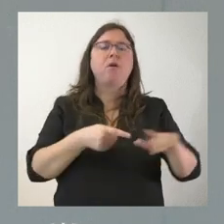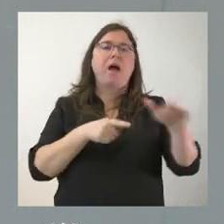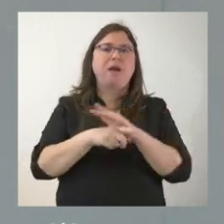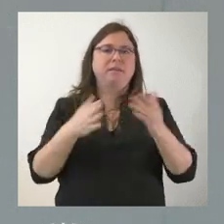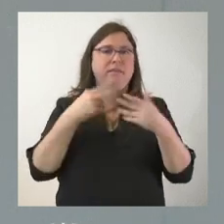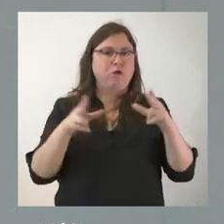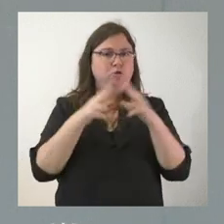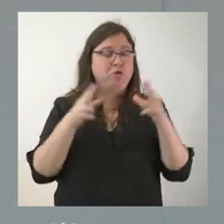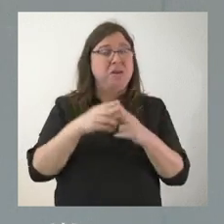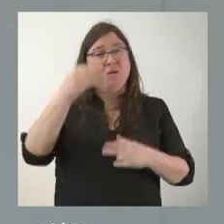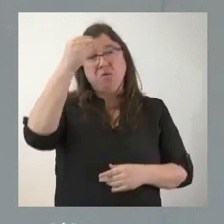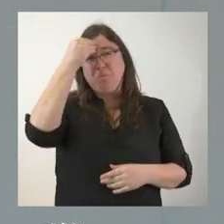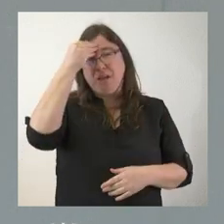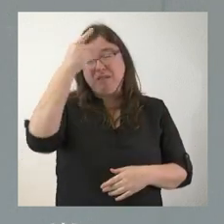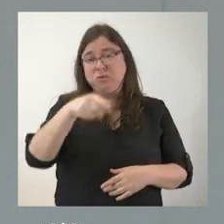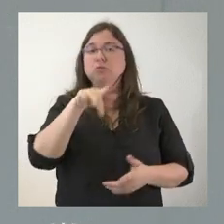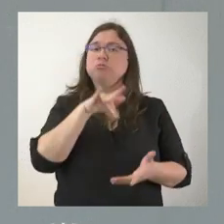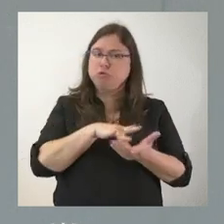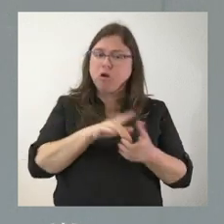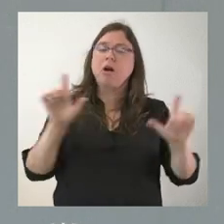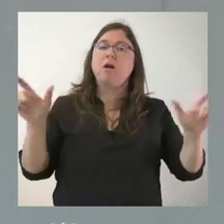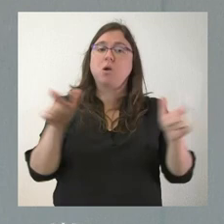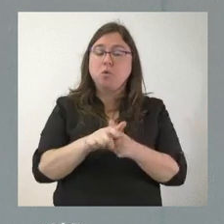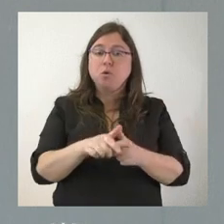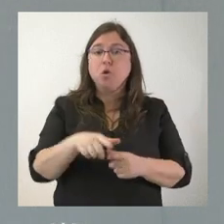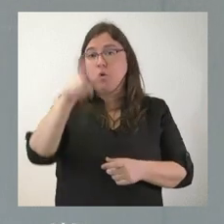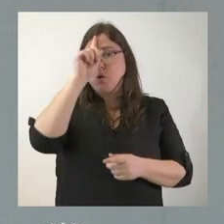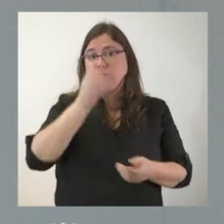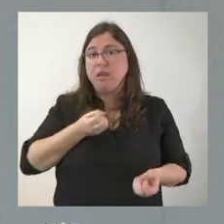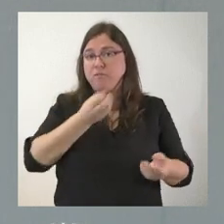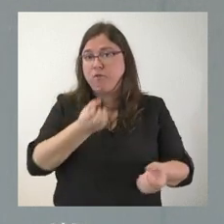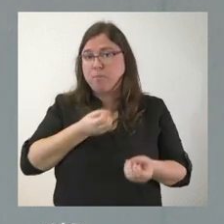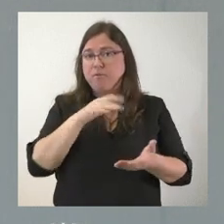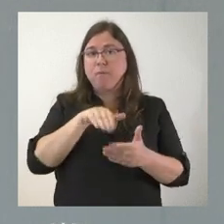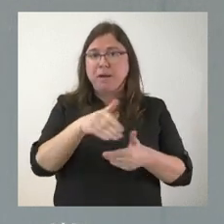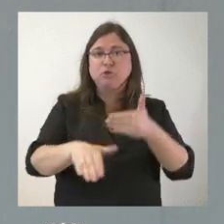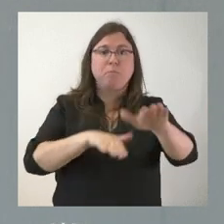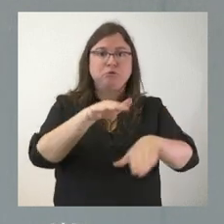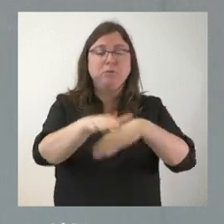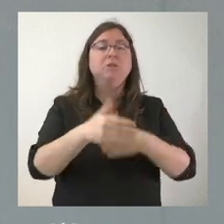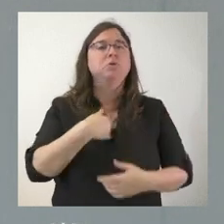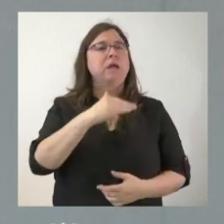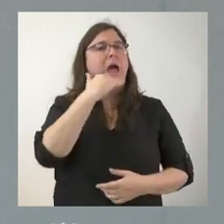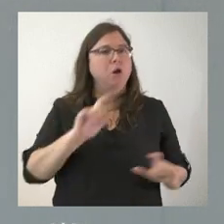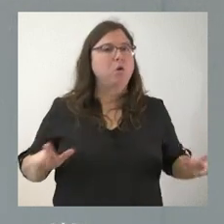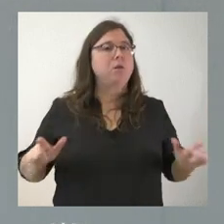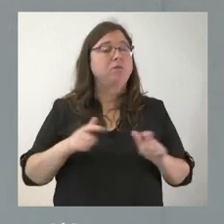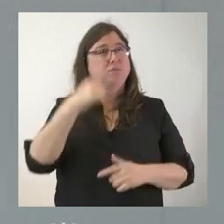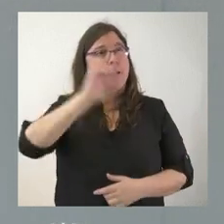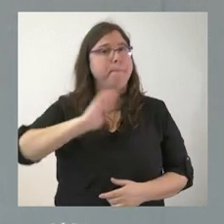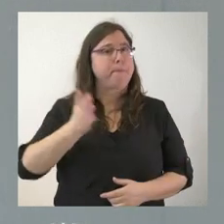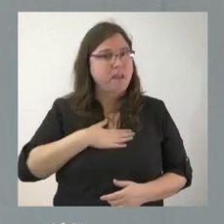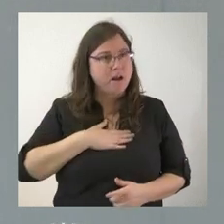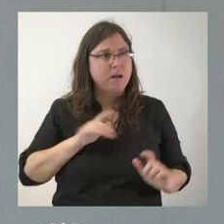en su agenda figura estas reuniones no sé si las Irán informando en cada uno de los pasos pero sé que ya ha anunciado algunas reuniones sé que mañana las hay